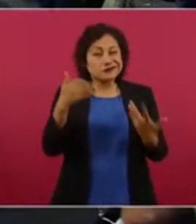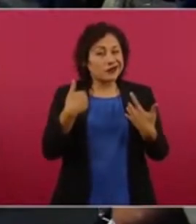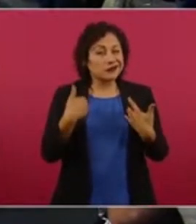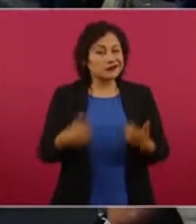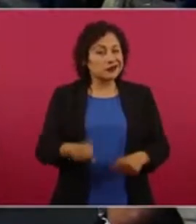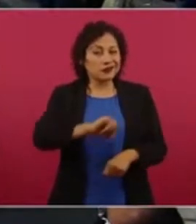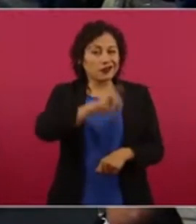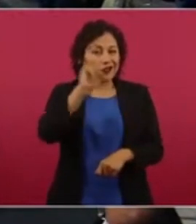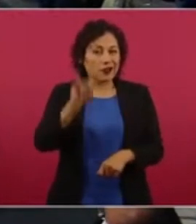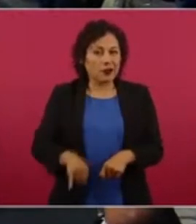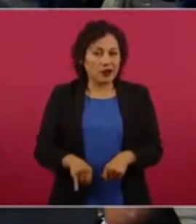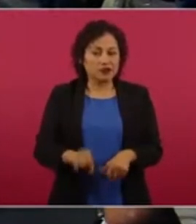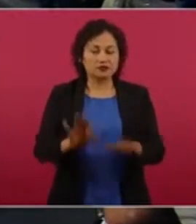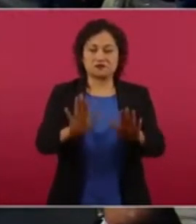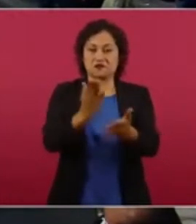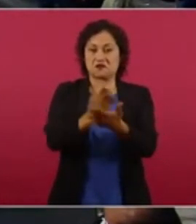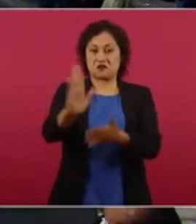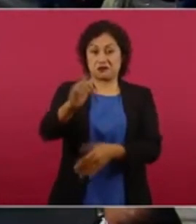preocupado